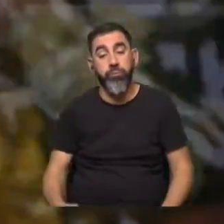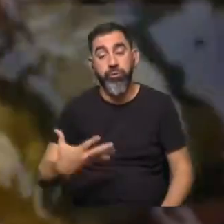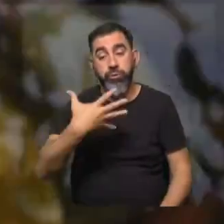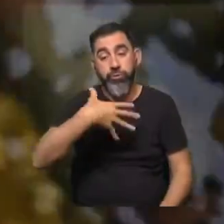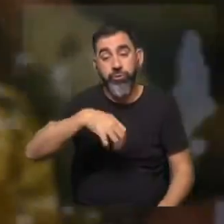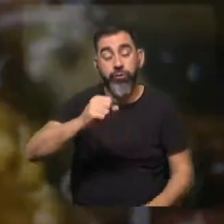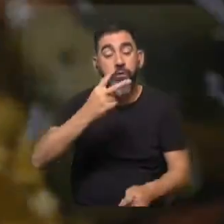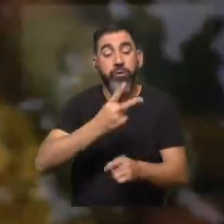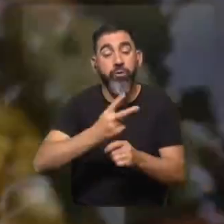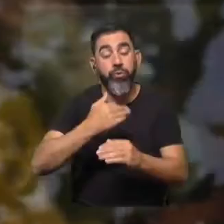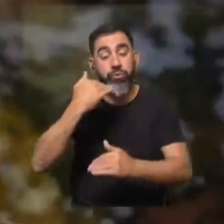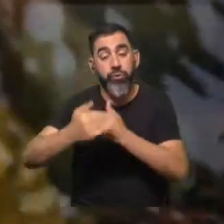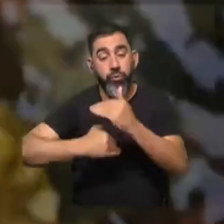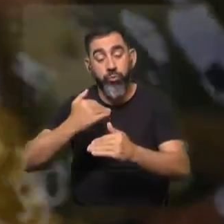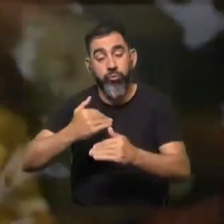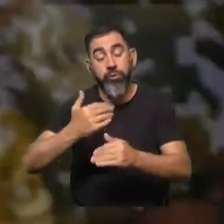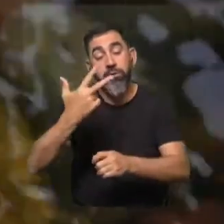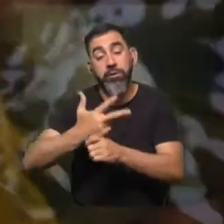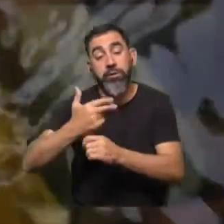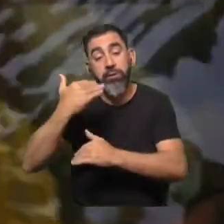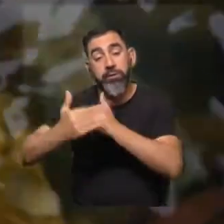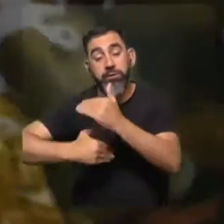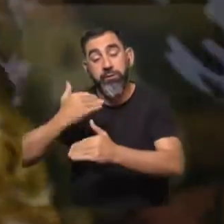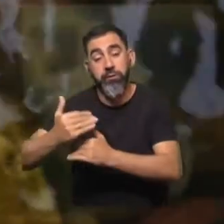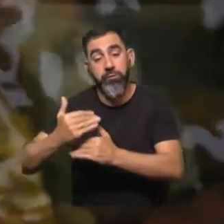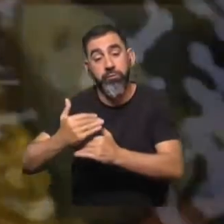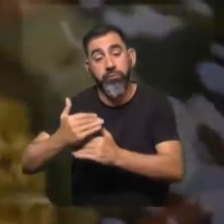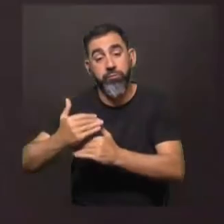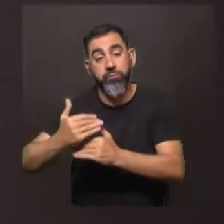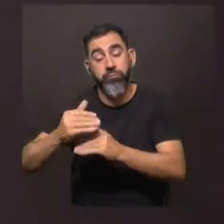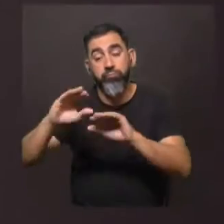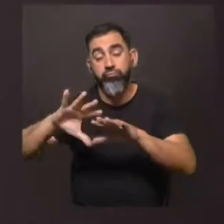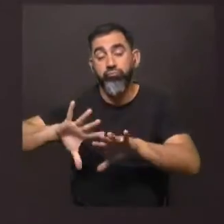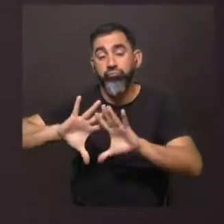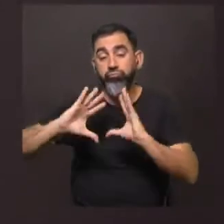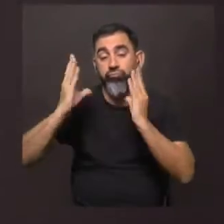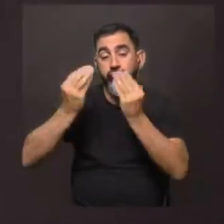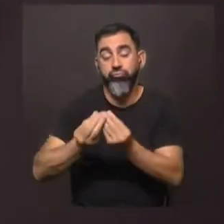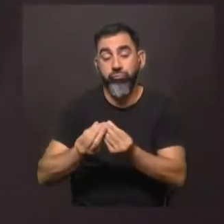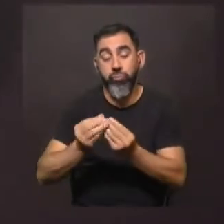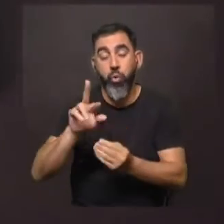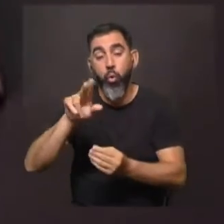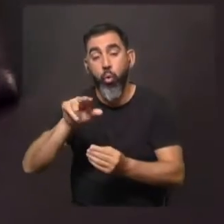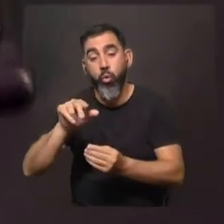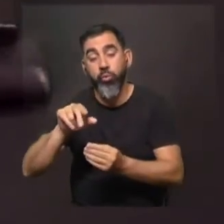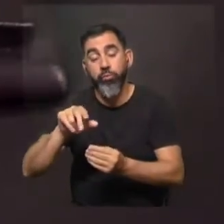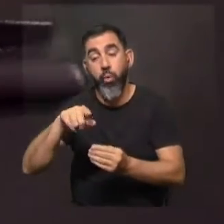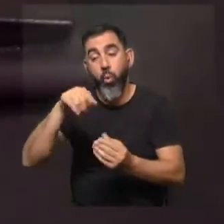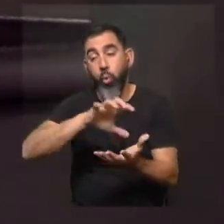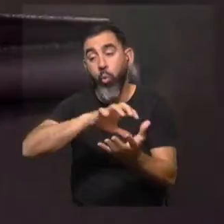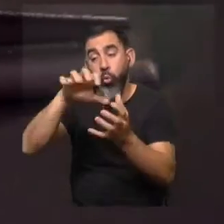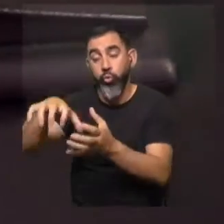es el segundo como proceso, y el tercer proceso es la acumulación o precipitación en otro